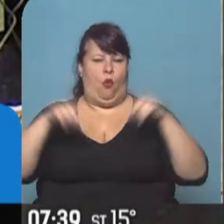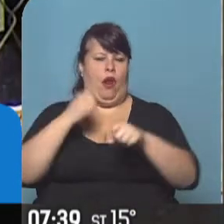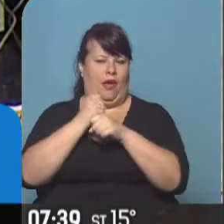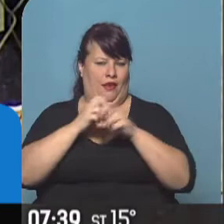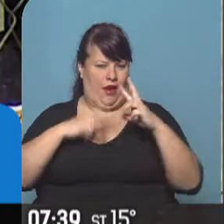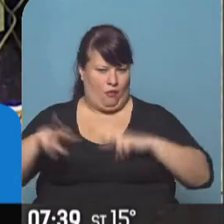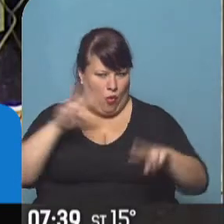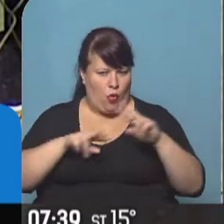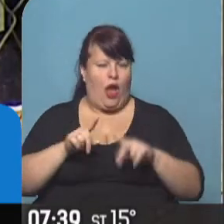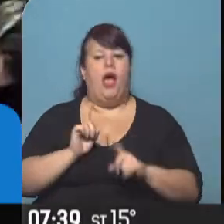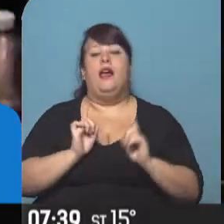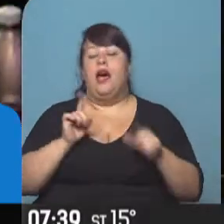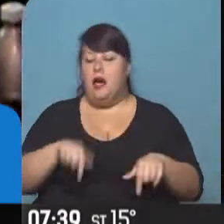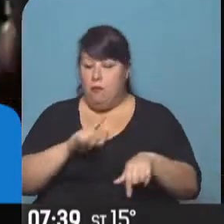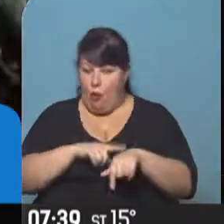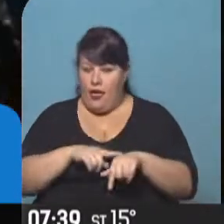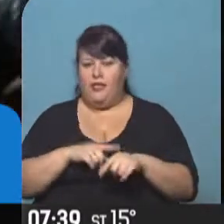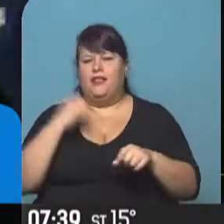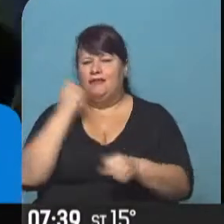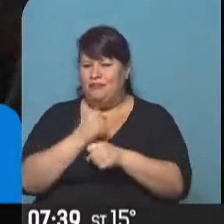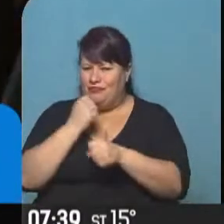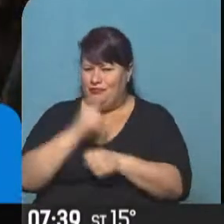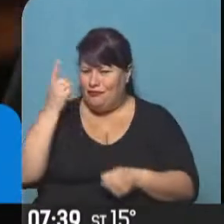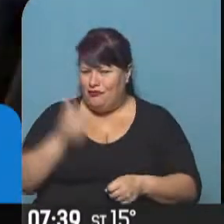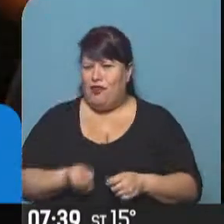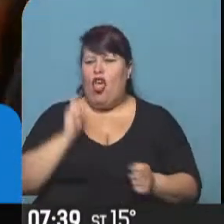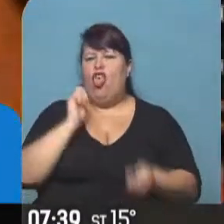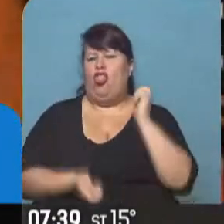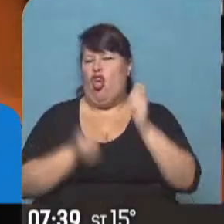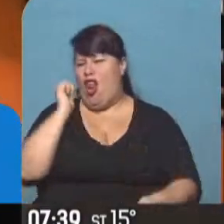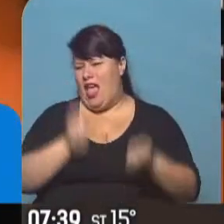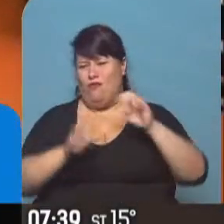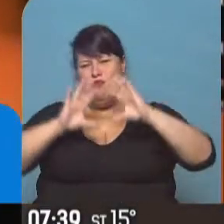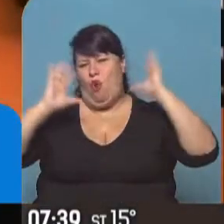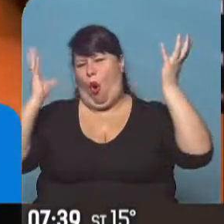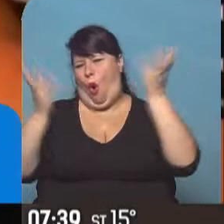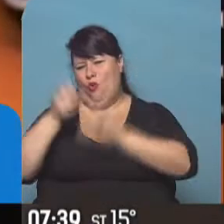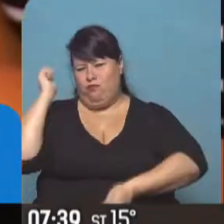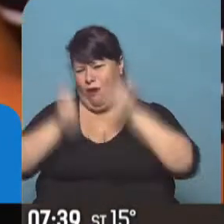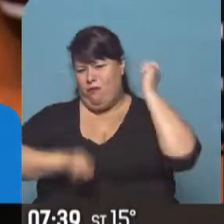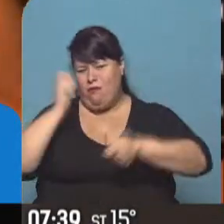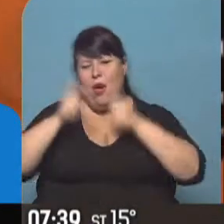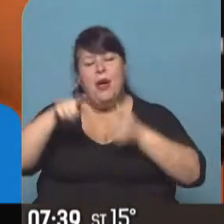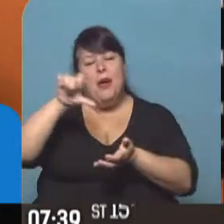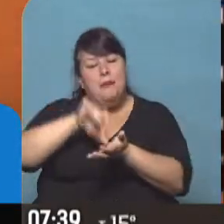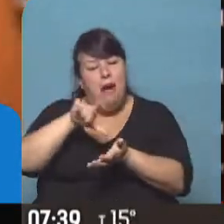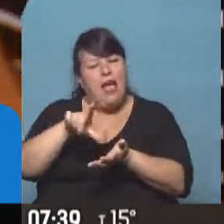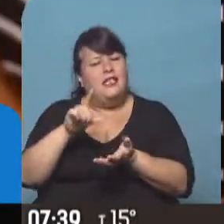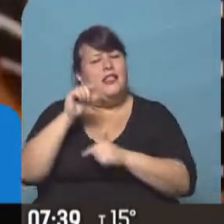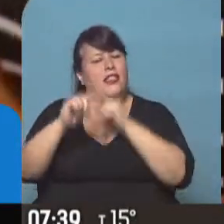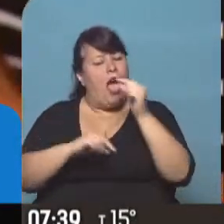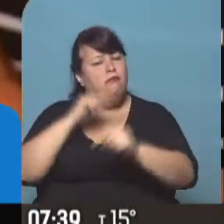reanudadas. Mientras tanto, en forma incesante, llegan donaciones de todo el mundo en un país que poco a